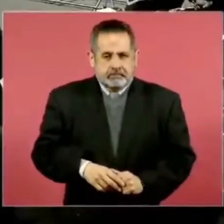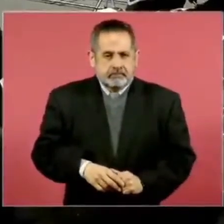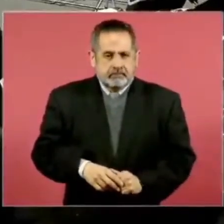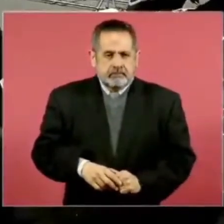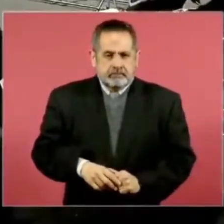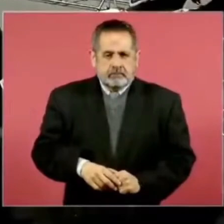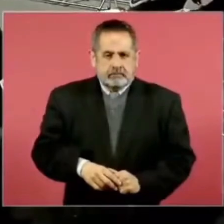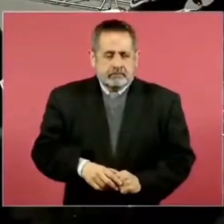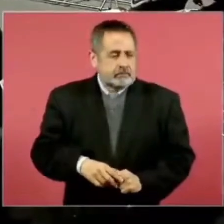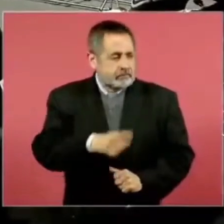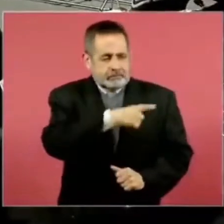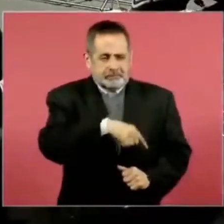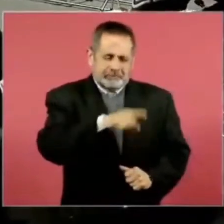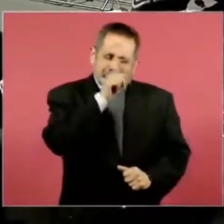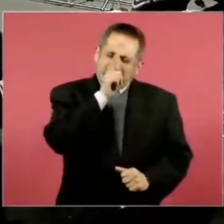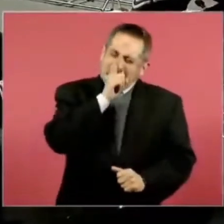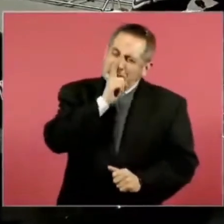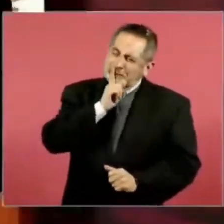gran mentira,